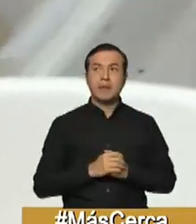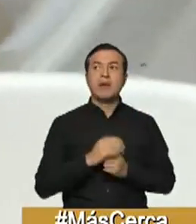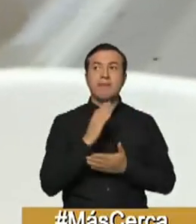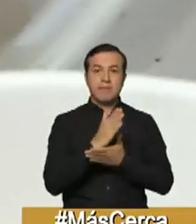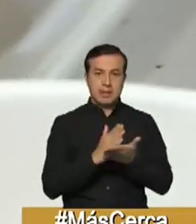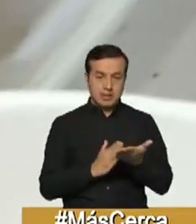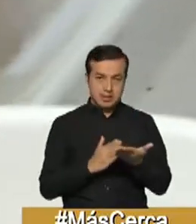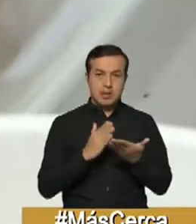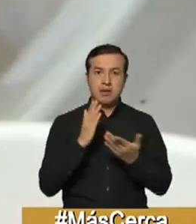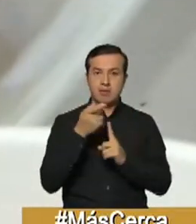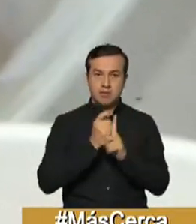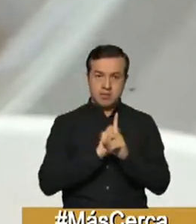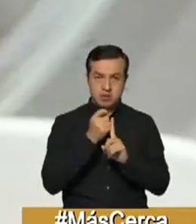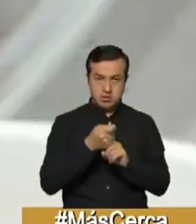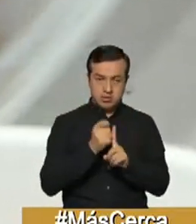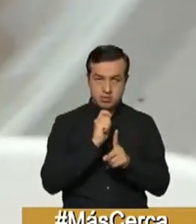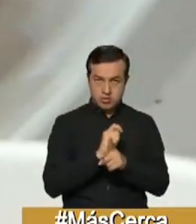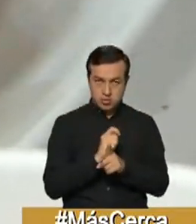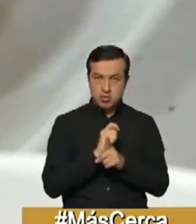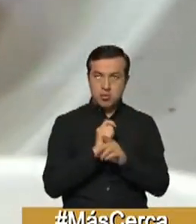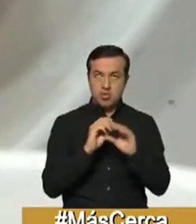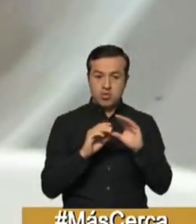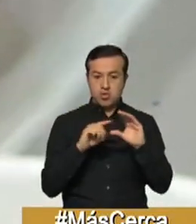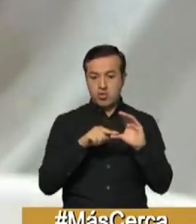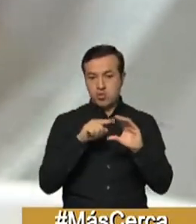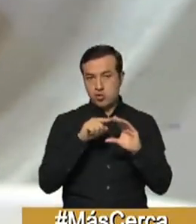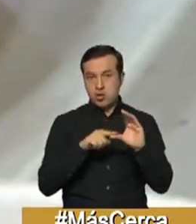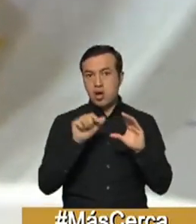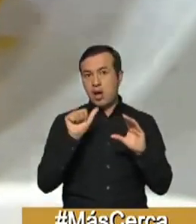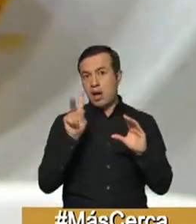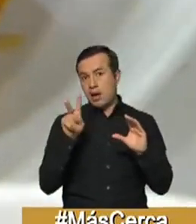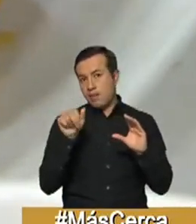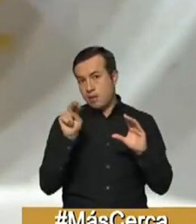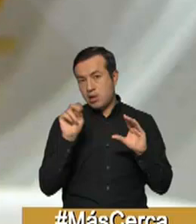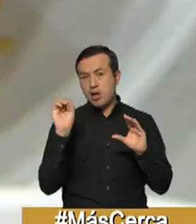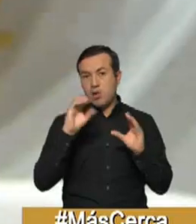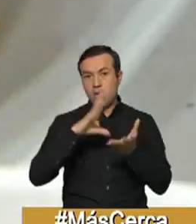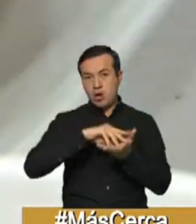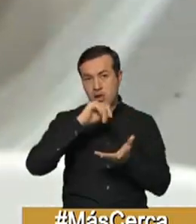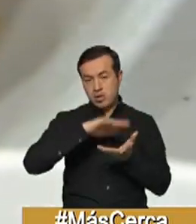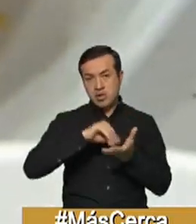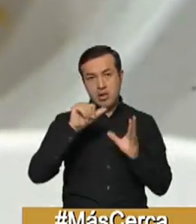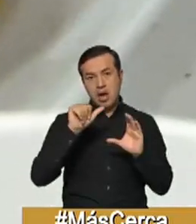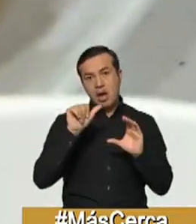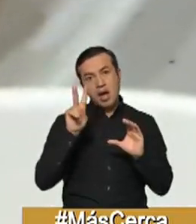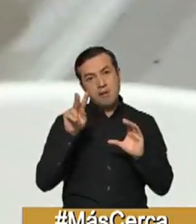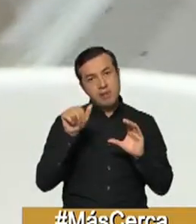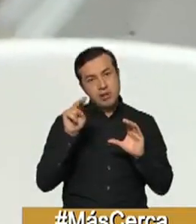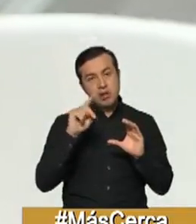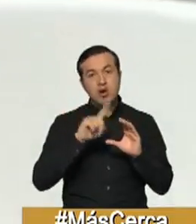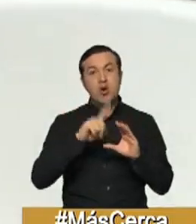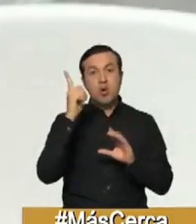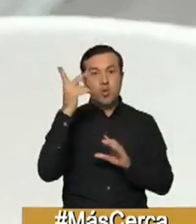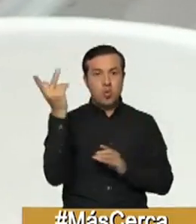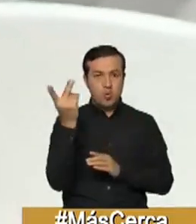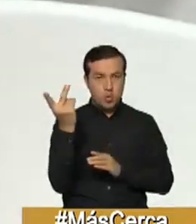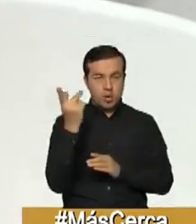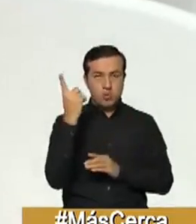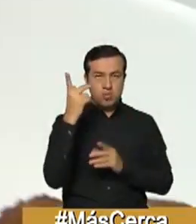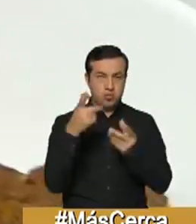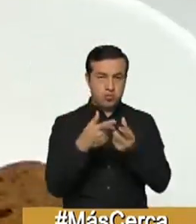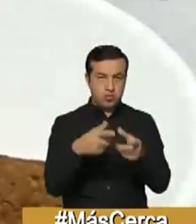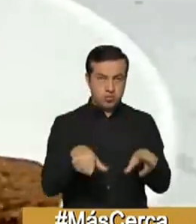banano. Medio banano. Un tercio de taza de, puede ser avena de hojuelas o harina de avena, cualquiera de las dos. Un huevo y una clara.